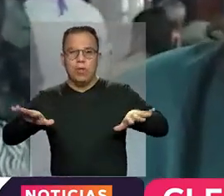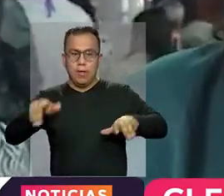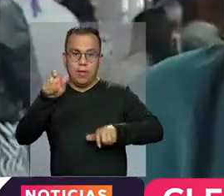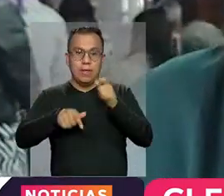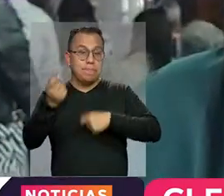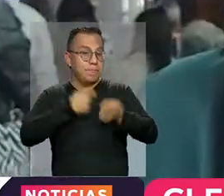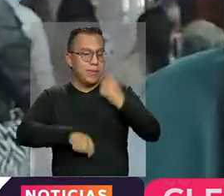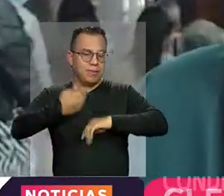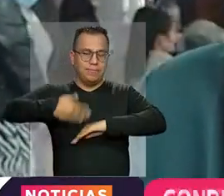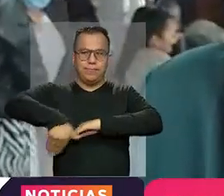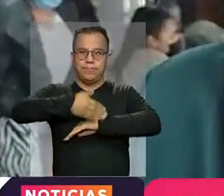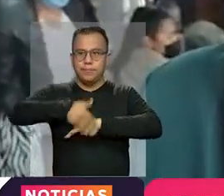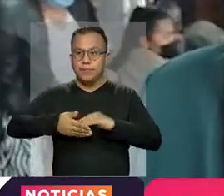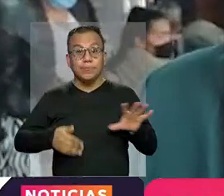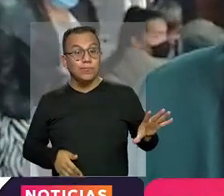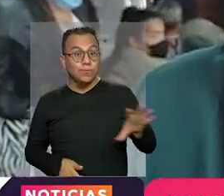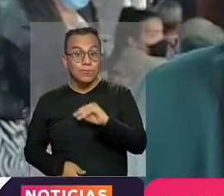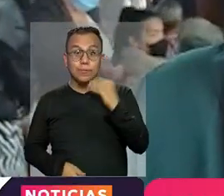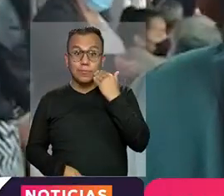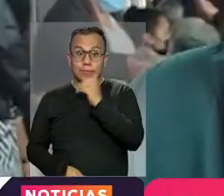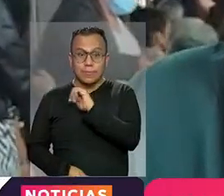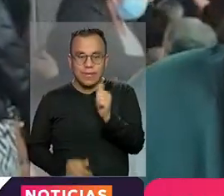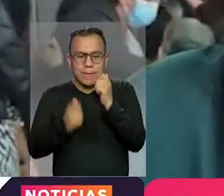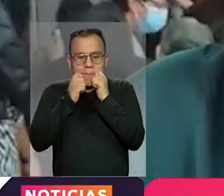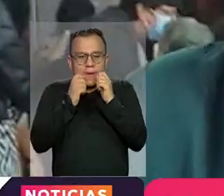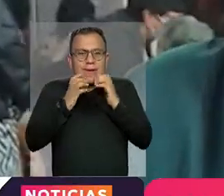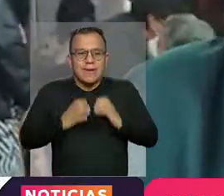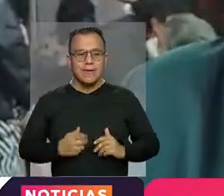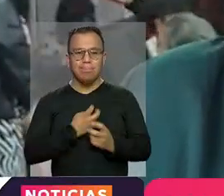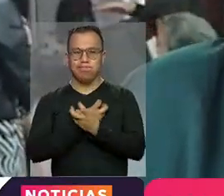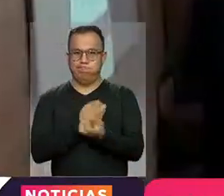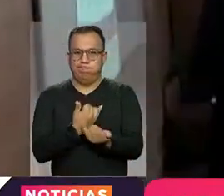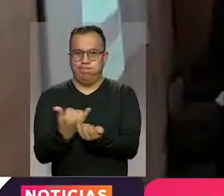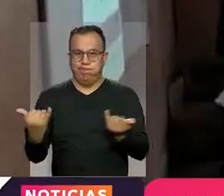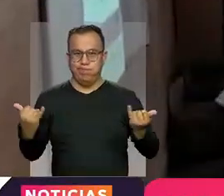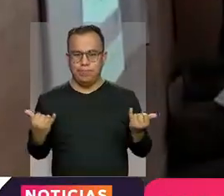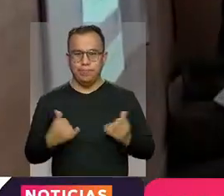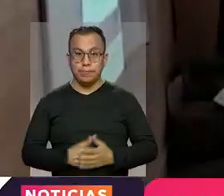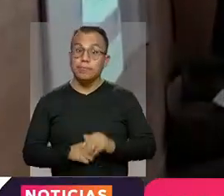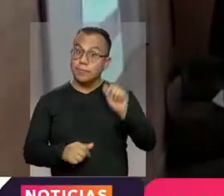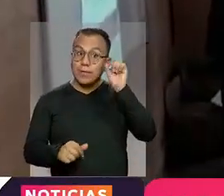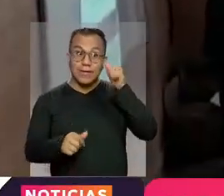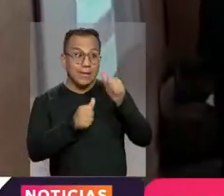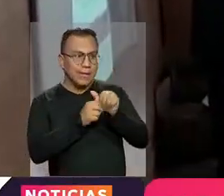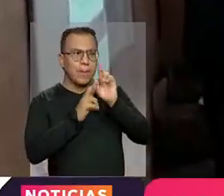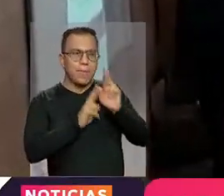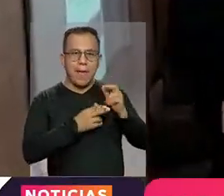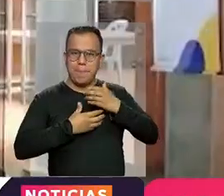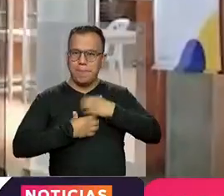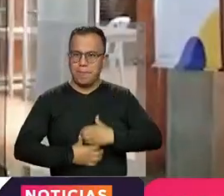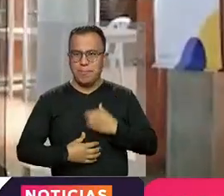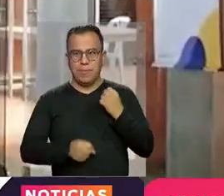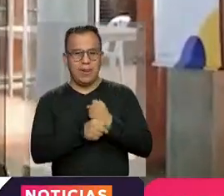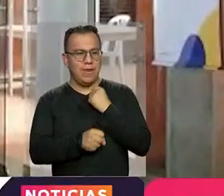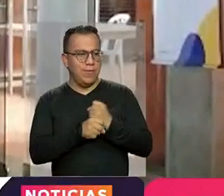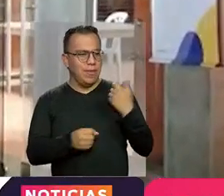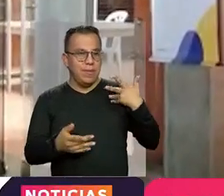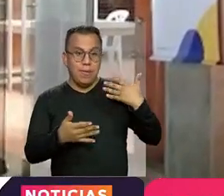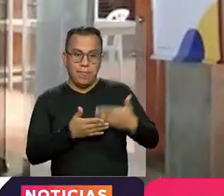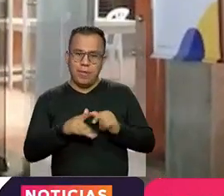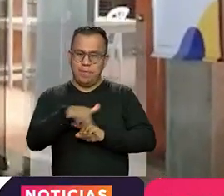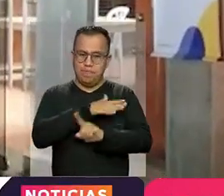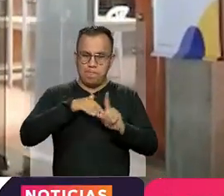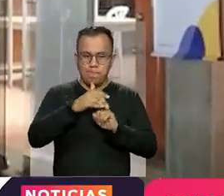ventas ambulantes, a todas esas mujeres de carne y hueso que están en la calle. Las condecoradas se han destacado por su trabajo desde lo